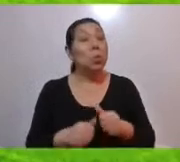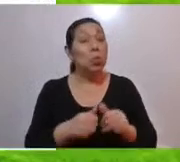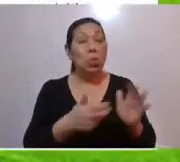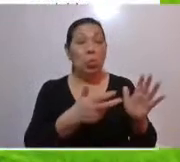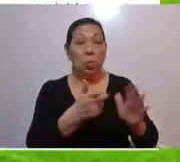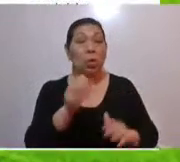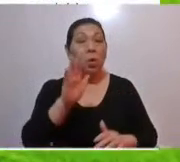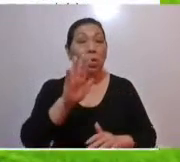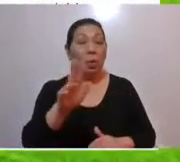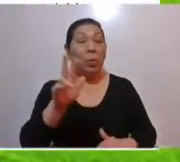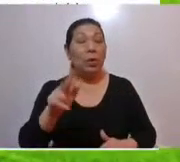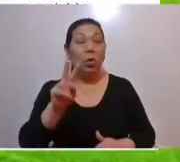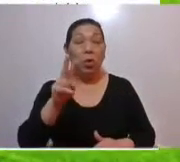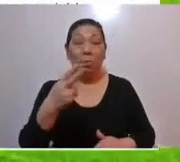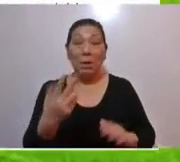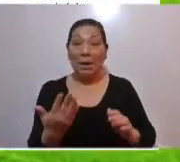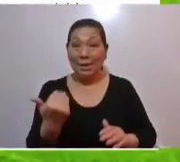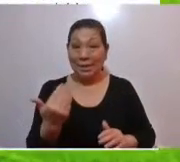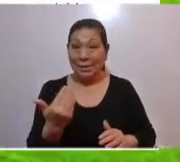expediente